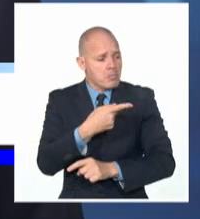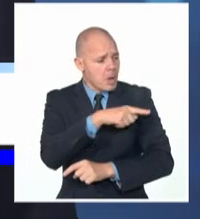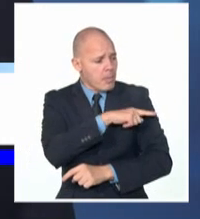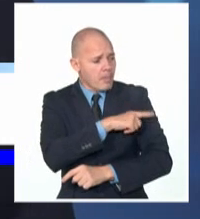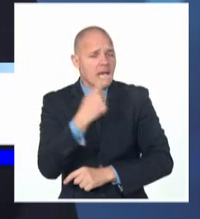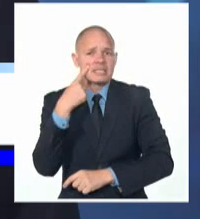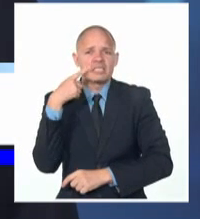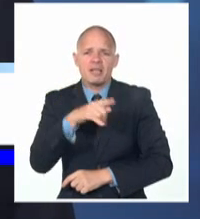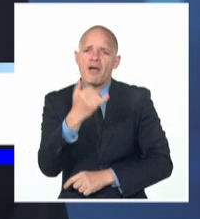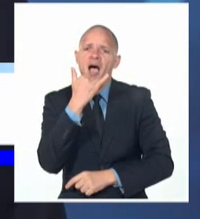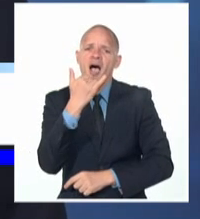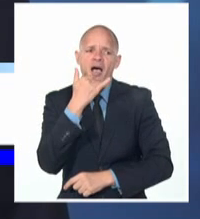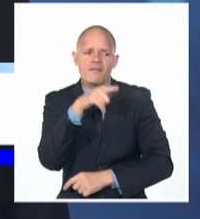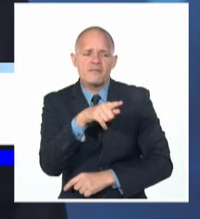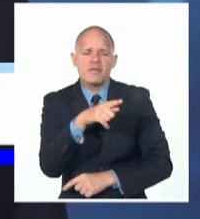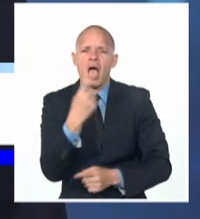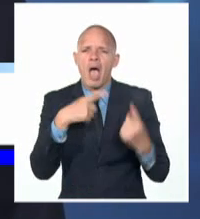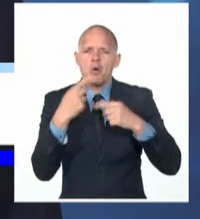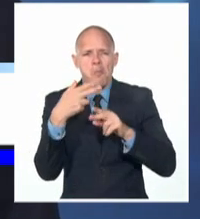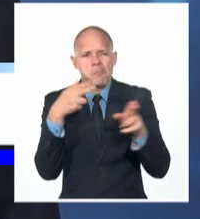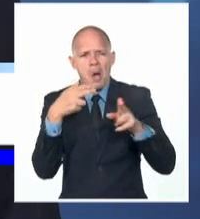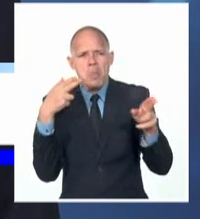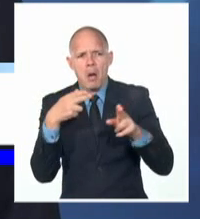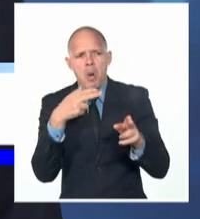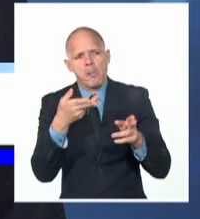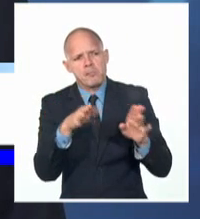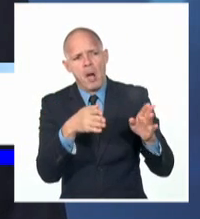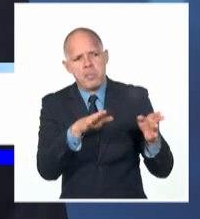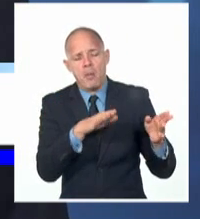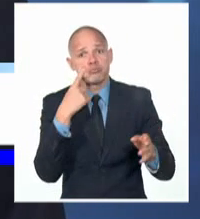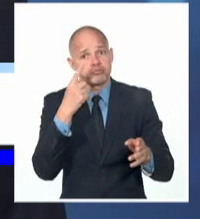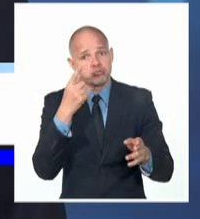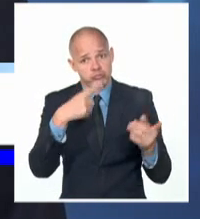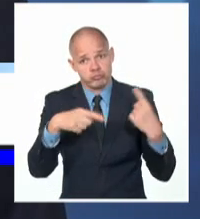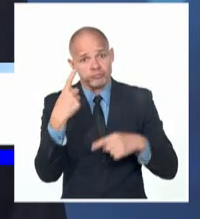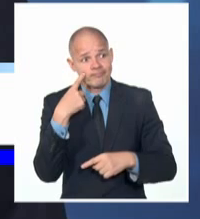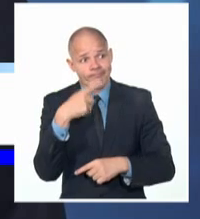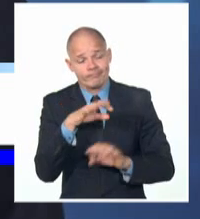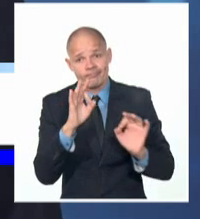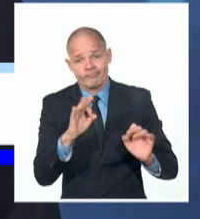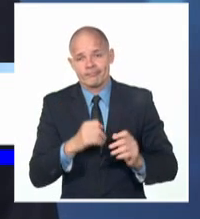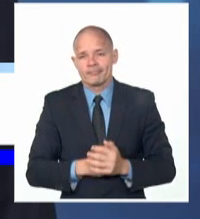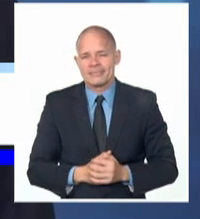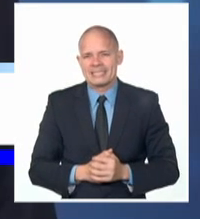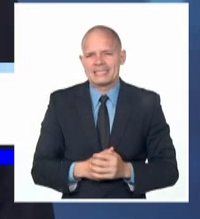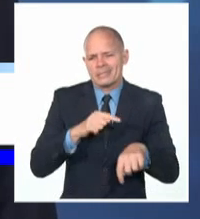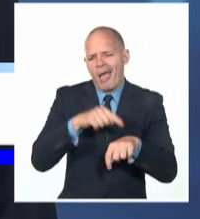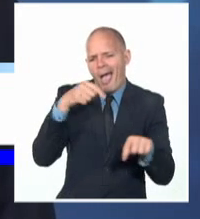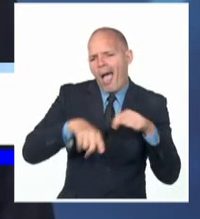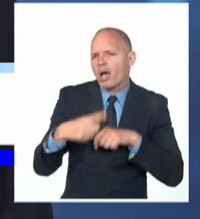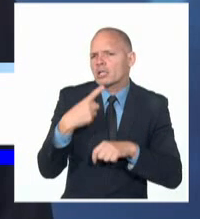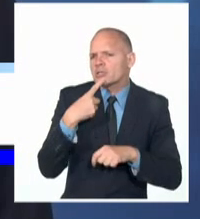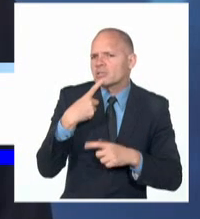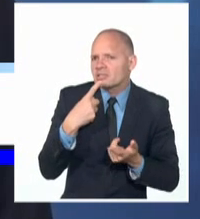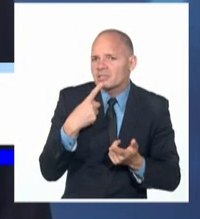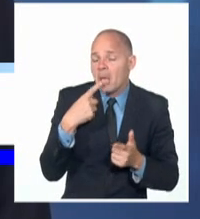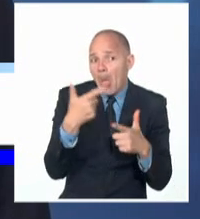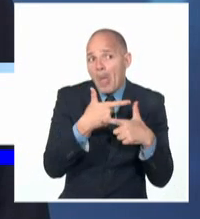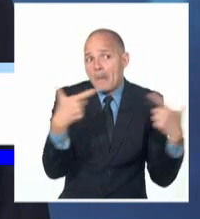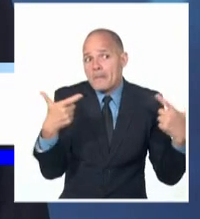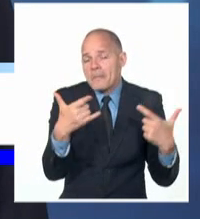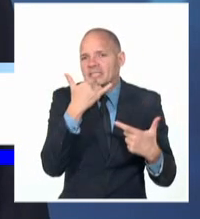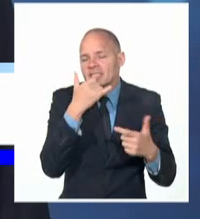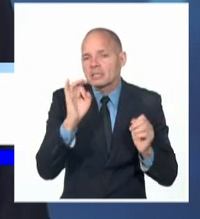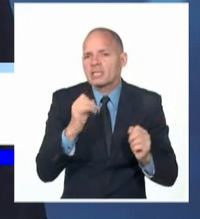las operaciones ofensivas las bajas son aproximadamente de 3-1, algo clásico, pero en este caso es mucho mayor. Esto lo